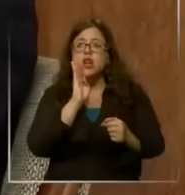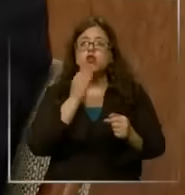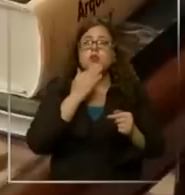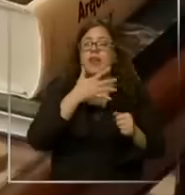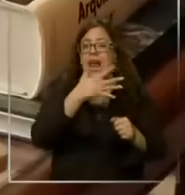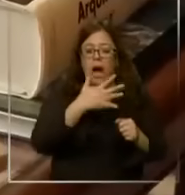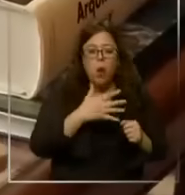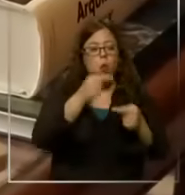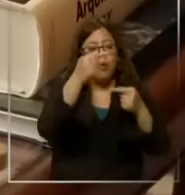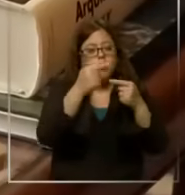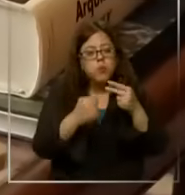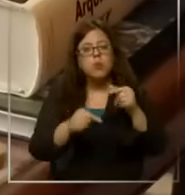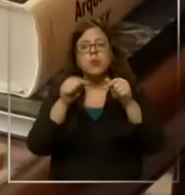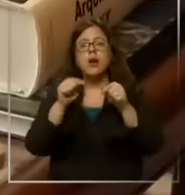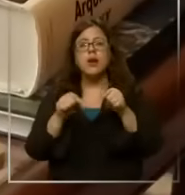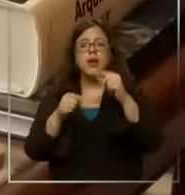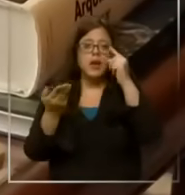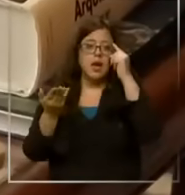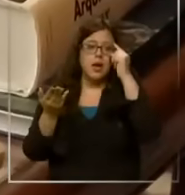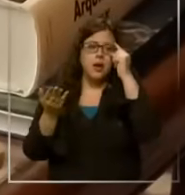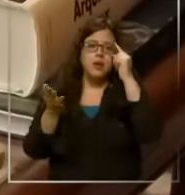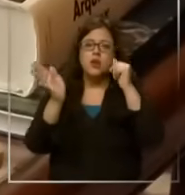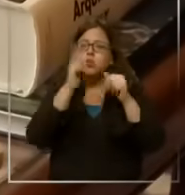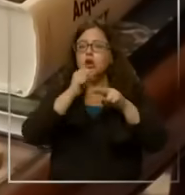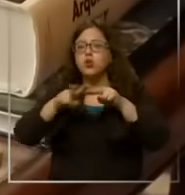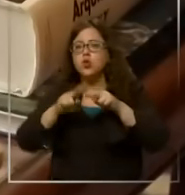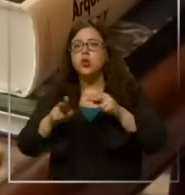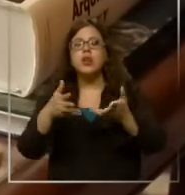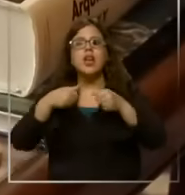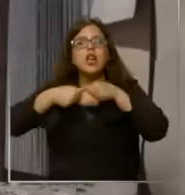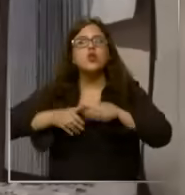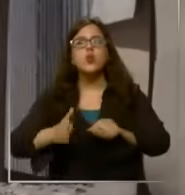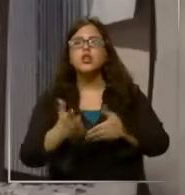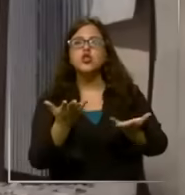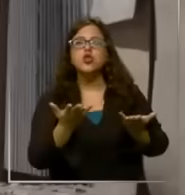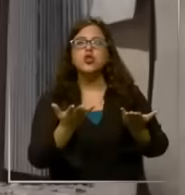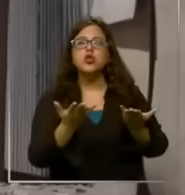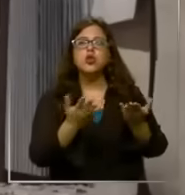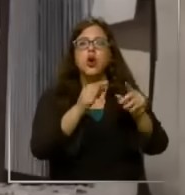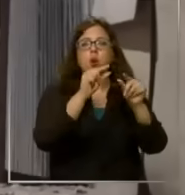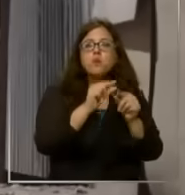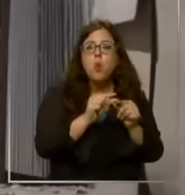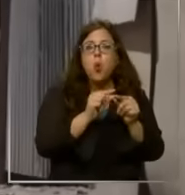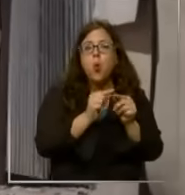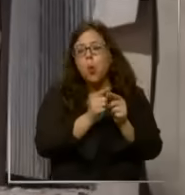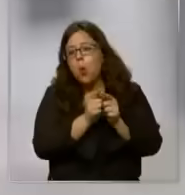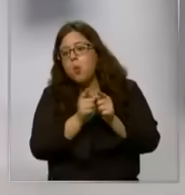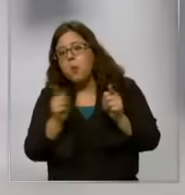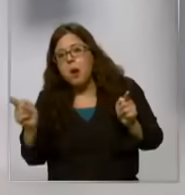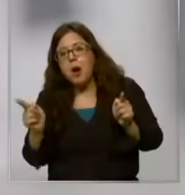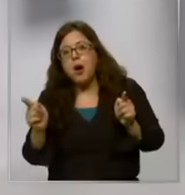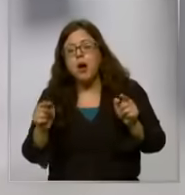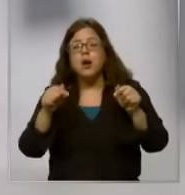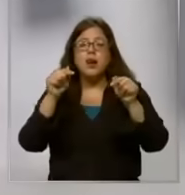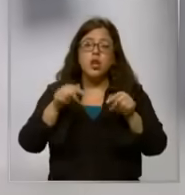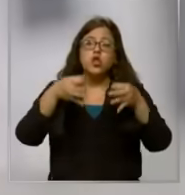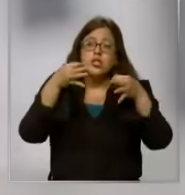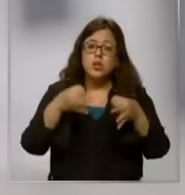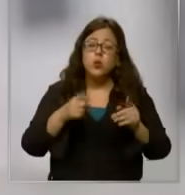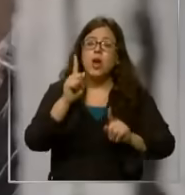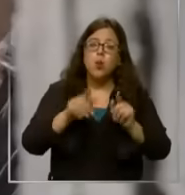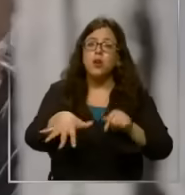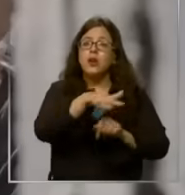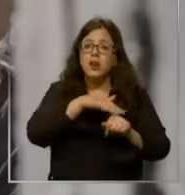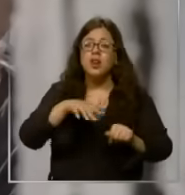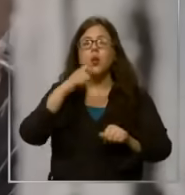agua, y que mientras no encuentran una solución. ¿Cuánto dura eso? ¿Puede durar harto, poco o más o menos? Campamento de tránsito, o sea, se aseguran ciertas condiciones